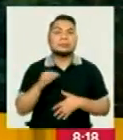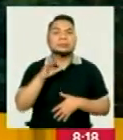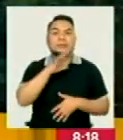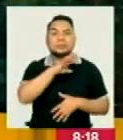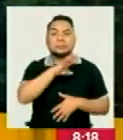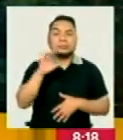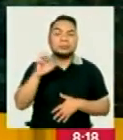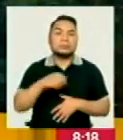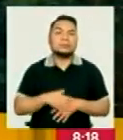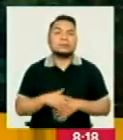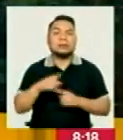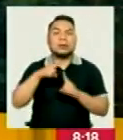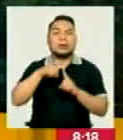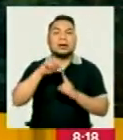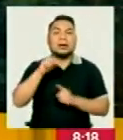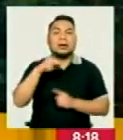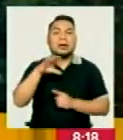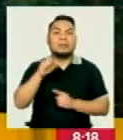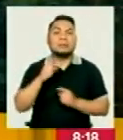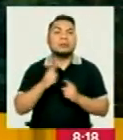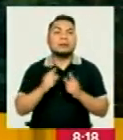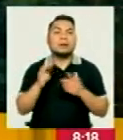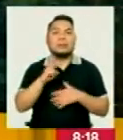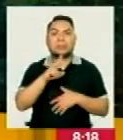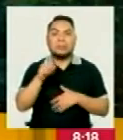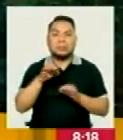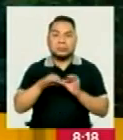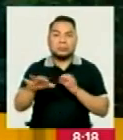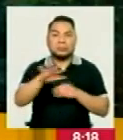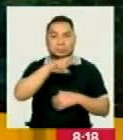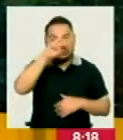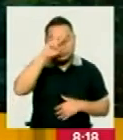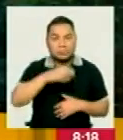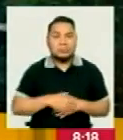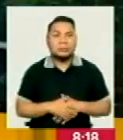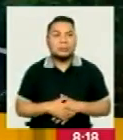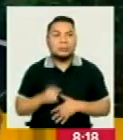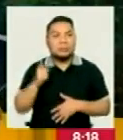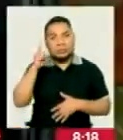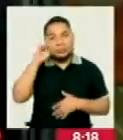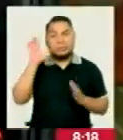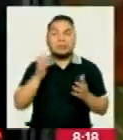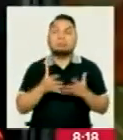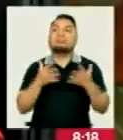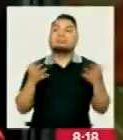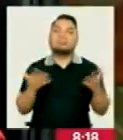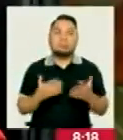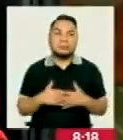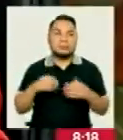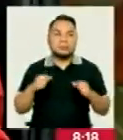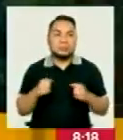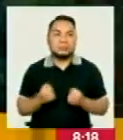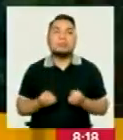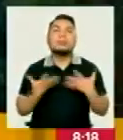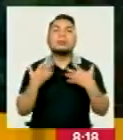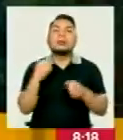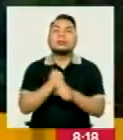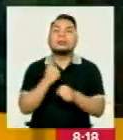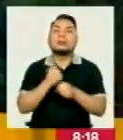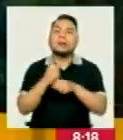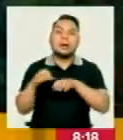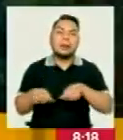500 tambos en diferentes regiones, en 21 regiones del país. No pensé que eran tantas, ¿no? ¿Cuál es la labor que vienen